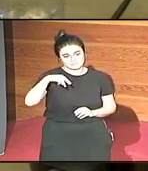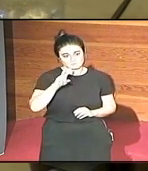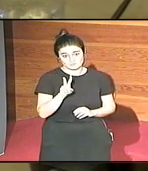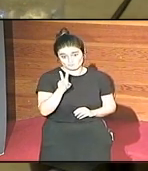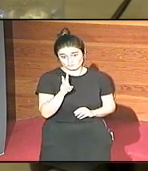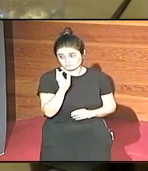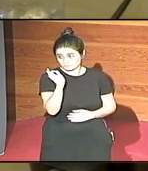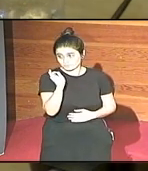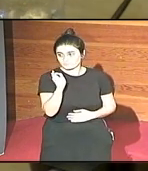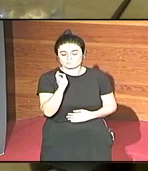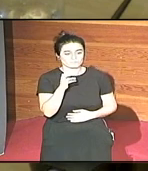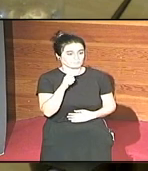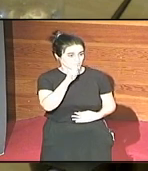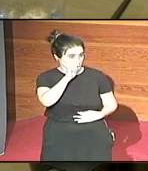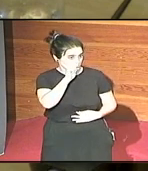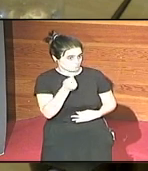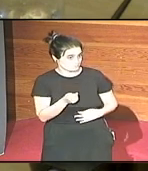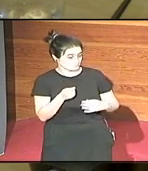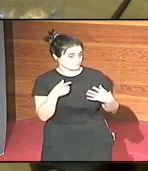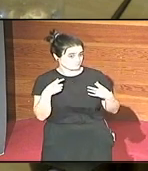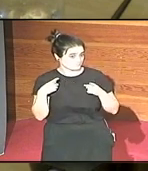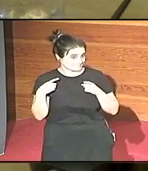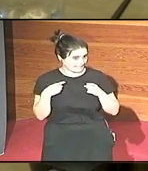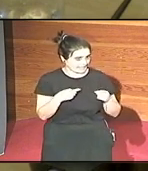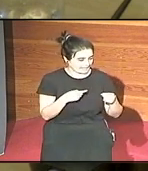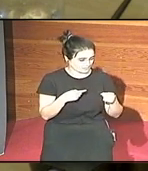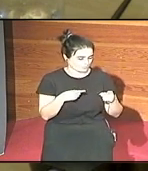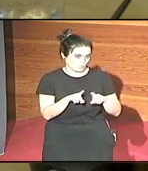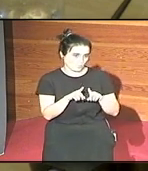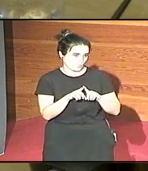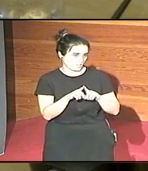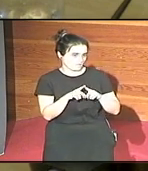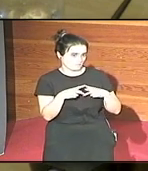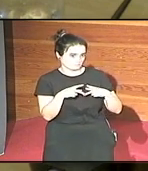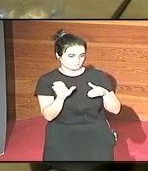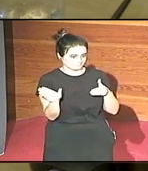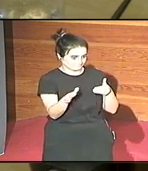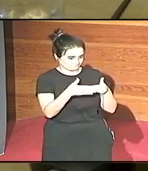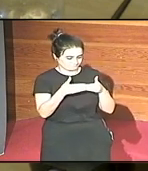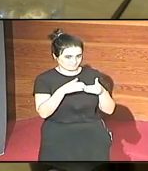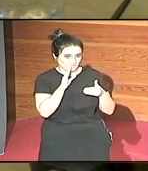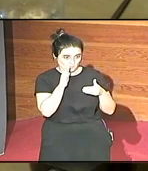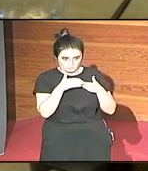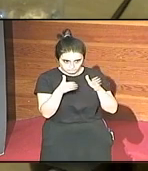la guerra en Ucrania ha sido el punto final de Nord Stream 2, por lo menos eso parece de momento.